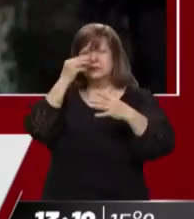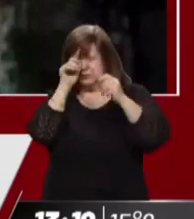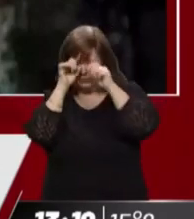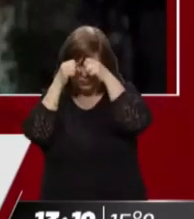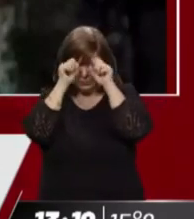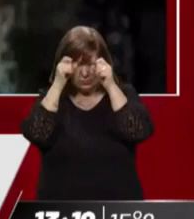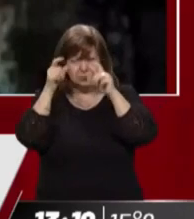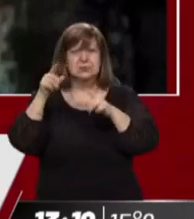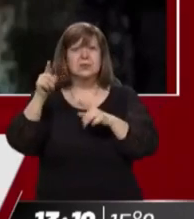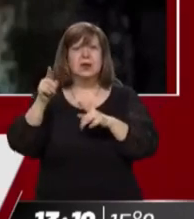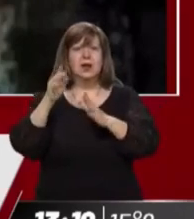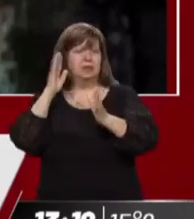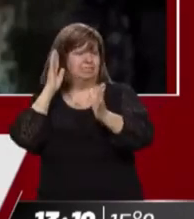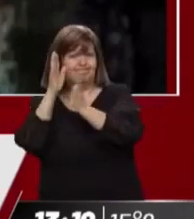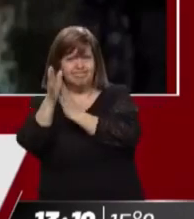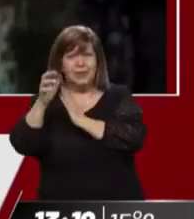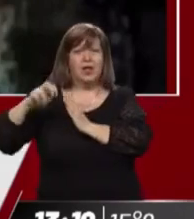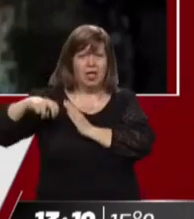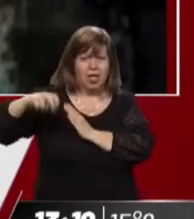cómo ingresa